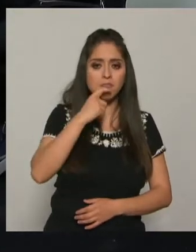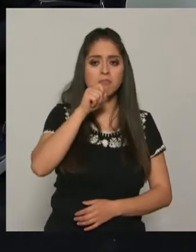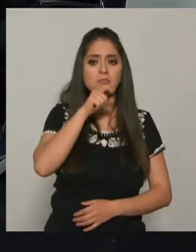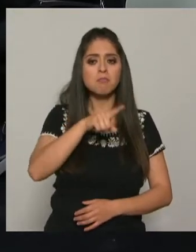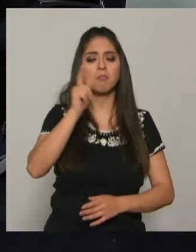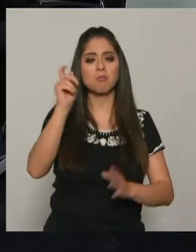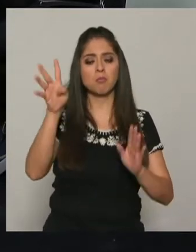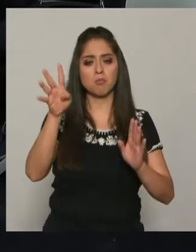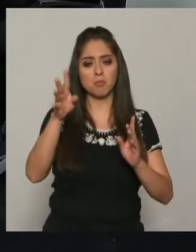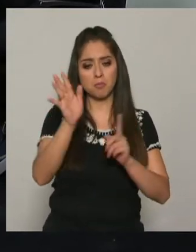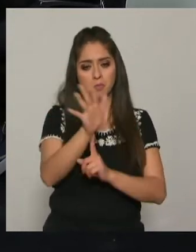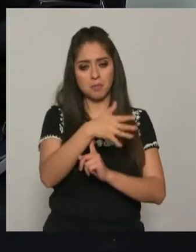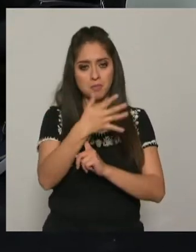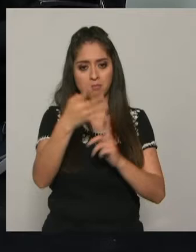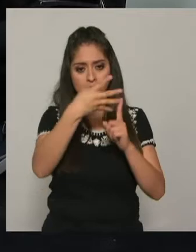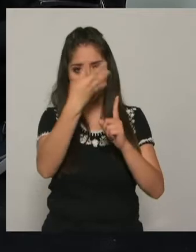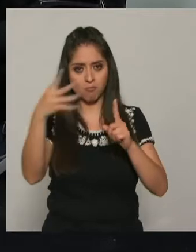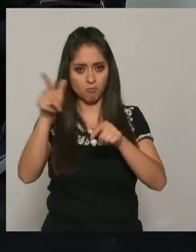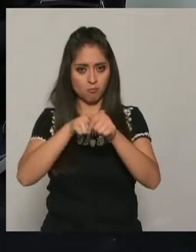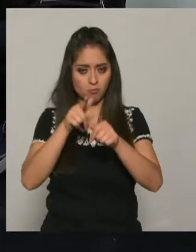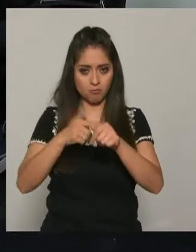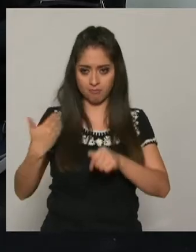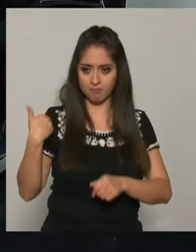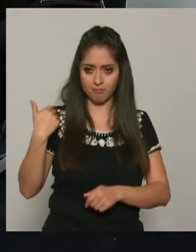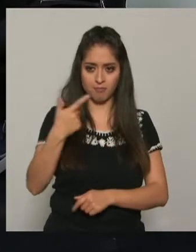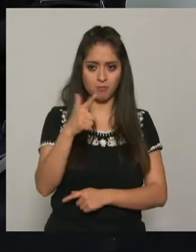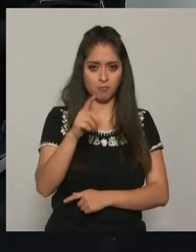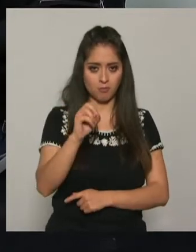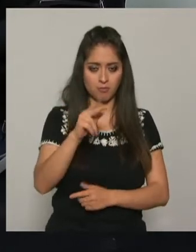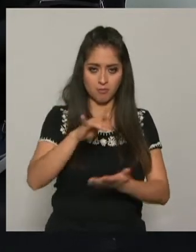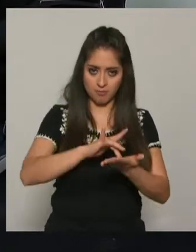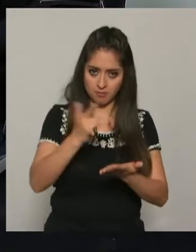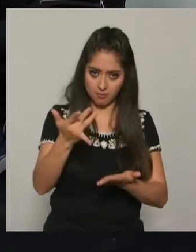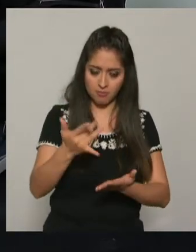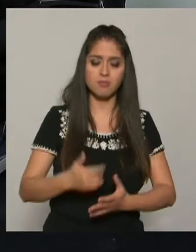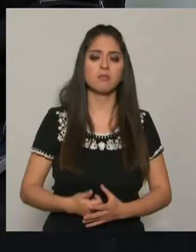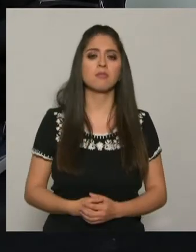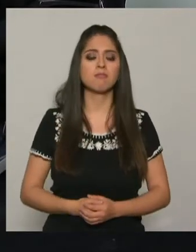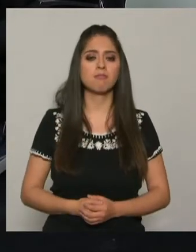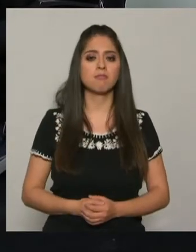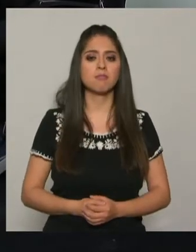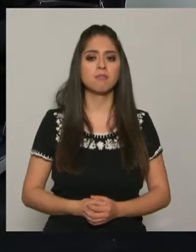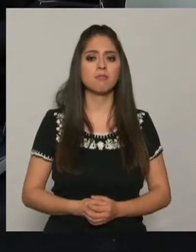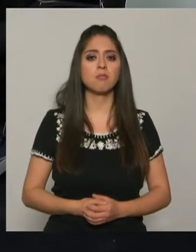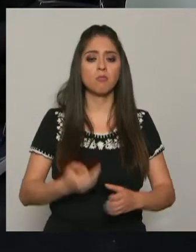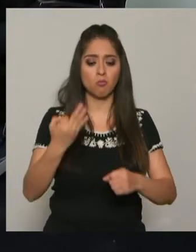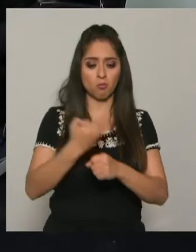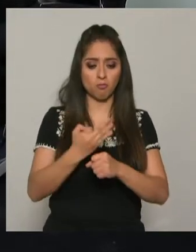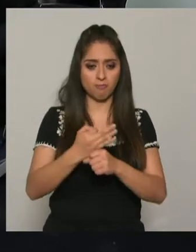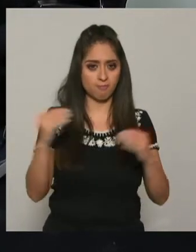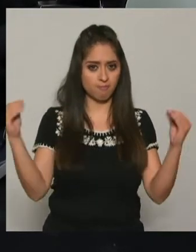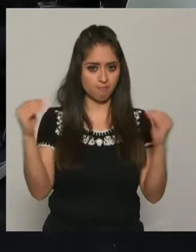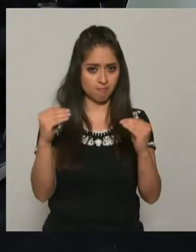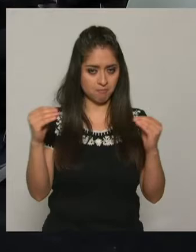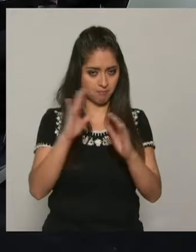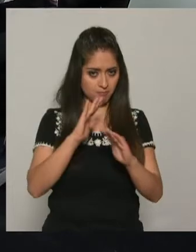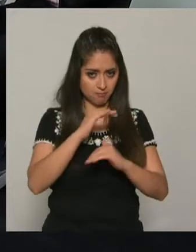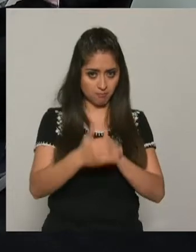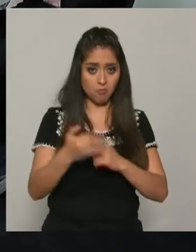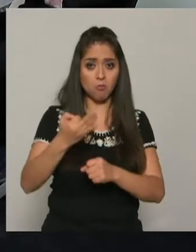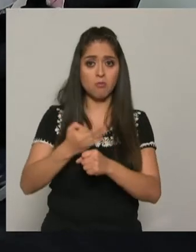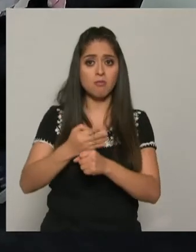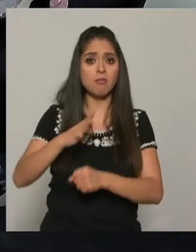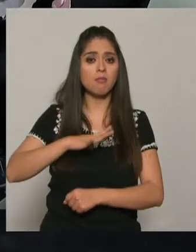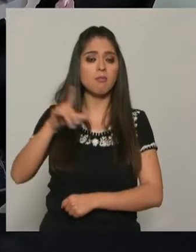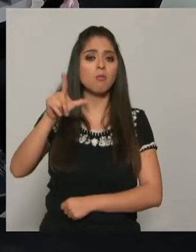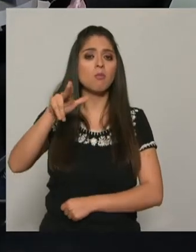arco iris recientemente. Muchísimas gracias, Gloria. Gracias. Bueno, pues esto ha sido todo con esta mesa, pero no se vaya porque ya está Luis